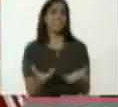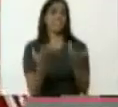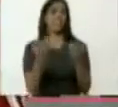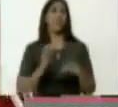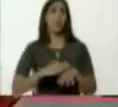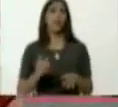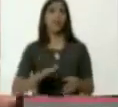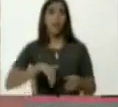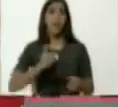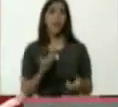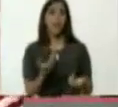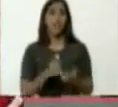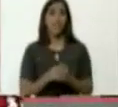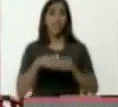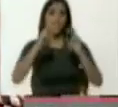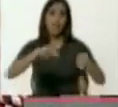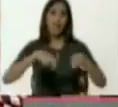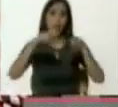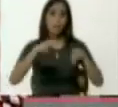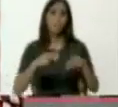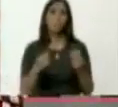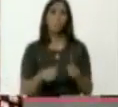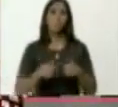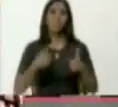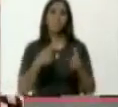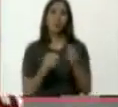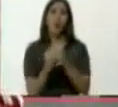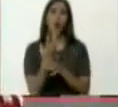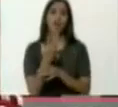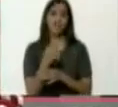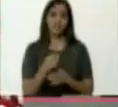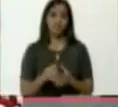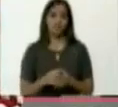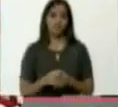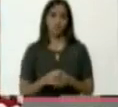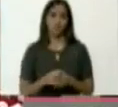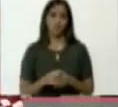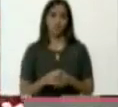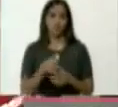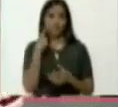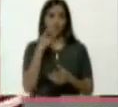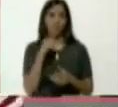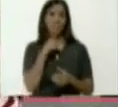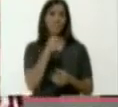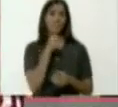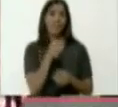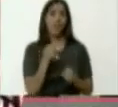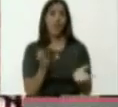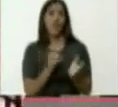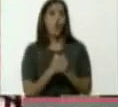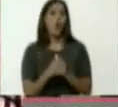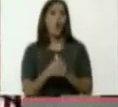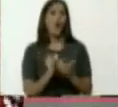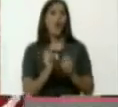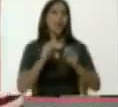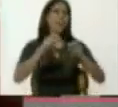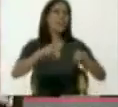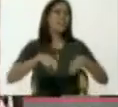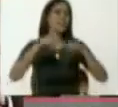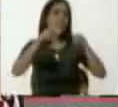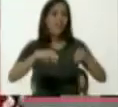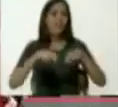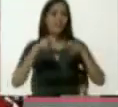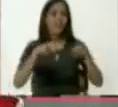voy a poder seguir cultivando más soja. ¿Viste lo que dice Carla Angola? No, el pastoreo. El pastoreo. O sea,